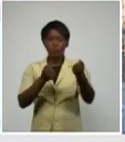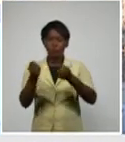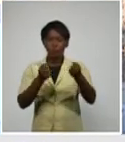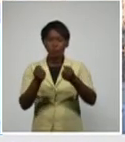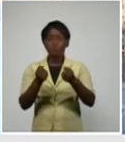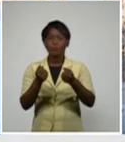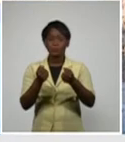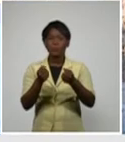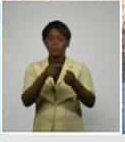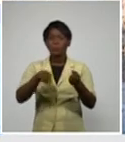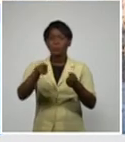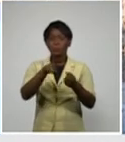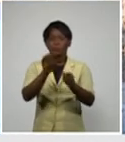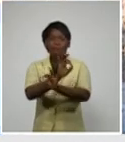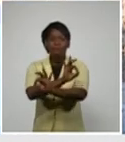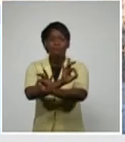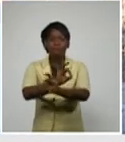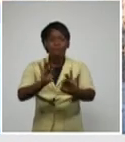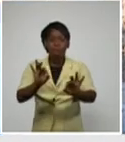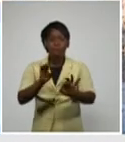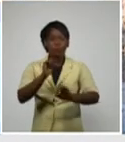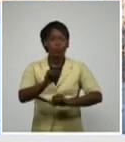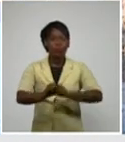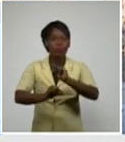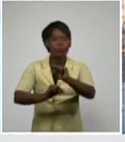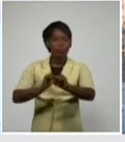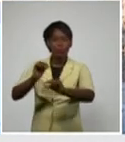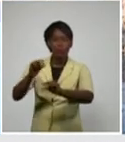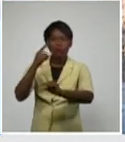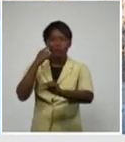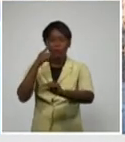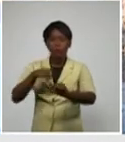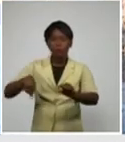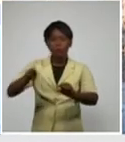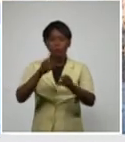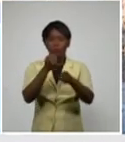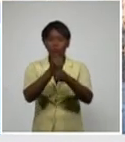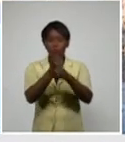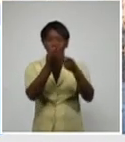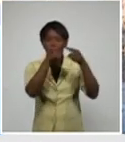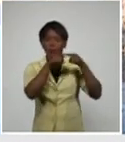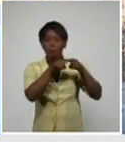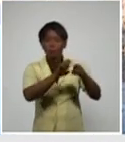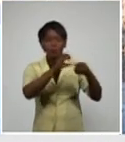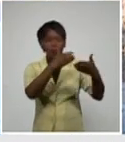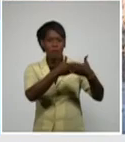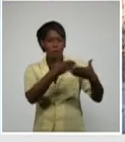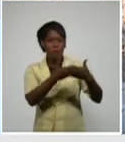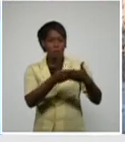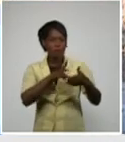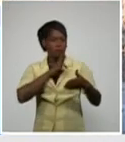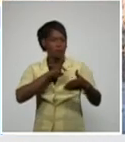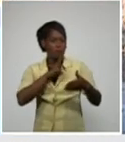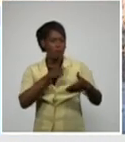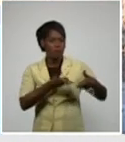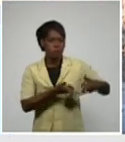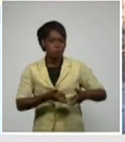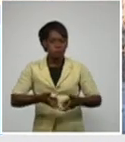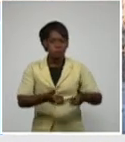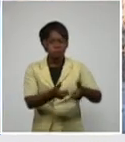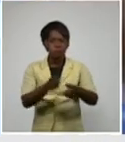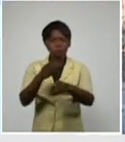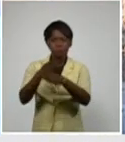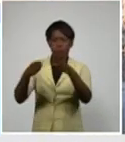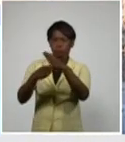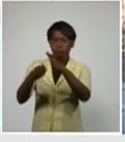el laboratorio, y todo eso se ha tenido en cuenta con la participación del MICON, de la empresa de recursos hidráulicos, de Acueducto Provincial, de la empresa provincial de la